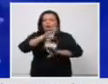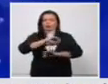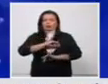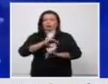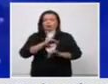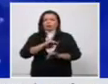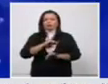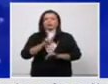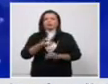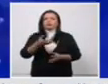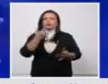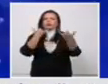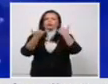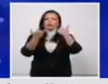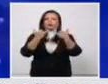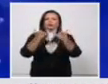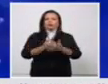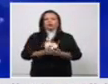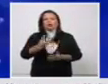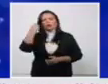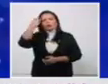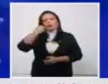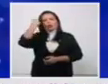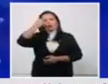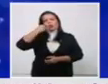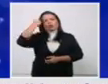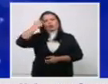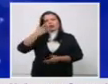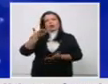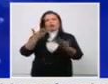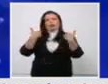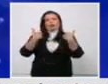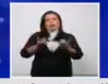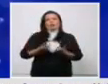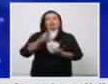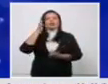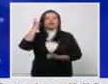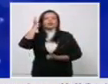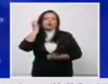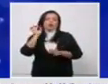contrariada por los 15 casos, no diría, bueno, yo tengo 400 y pico, que